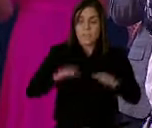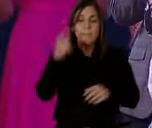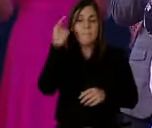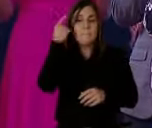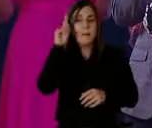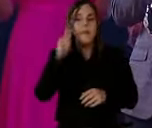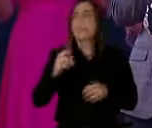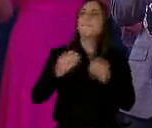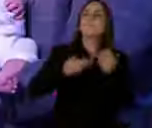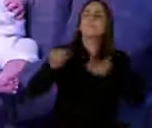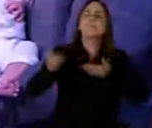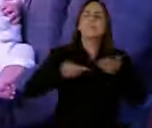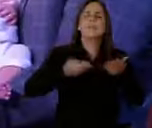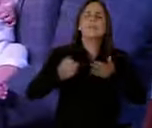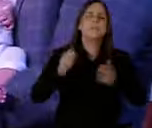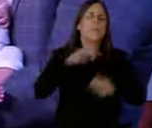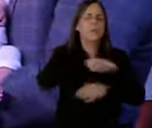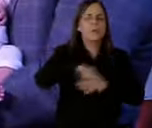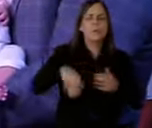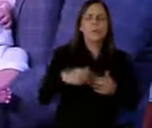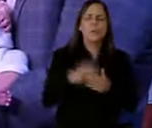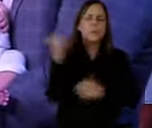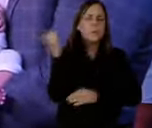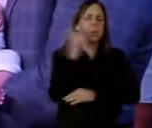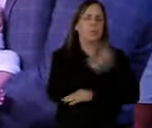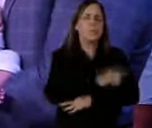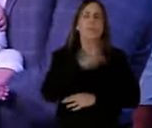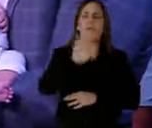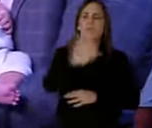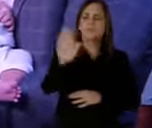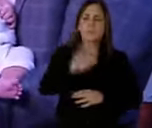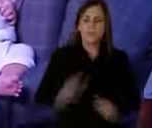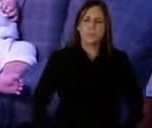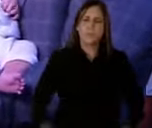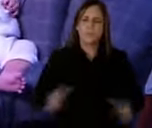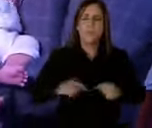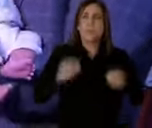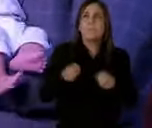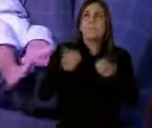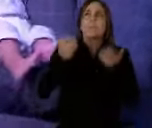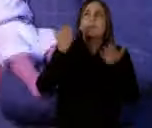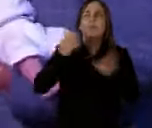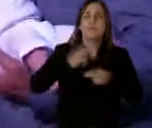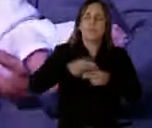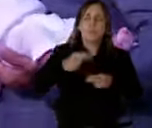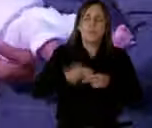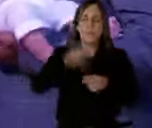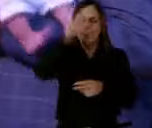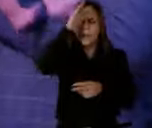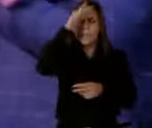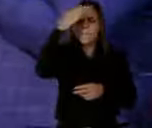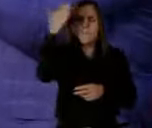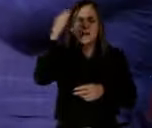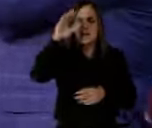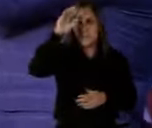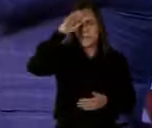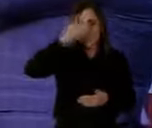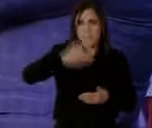Padre, gracias por ellas, gracias por sus padres. Las dedicamos a ti en el nombre del Padre, del Hijo y del Espíritu Santo. Y alguien que pueda